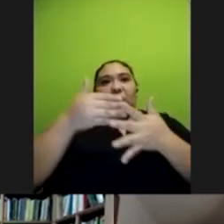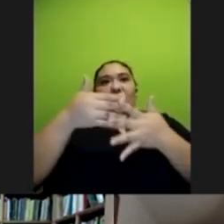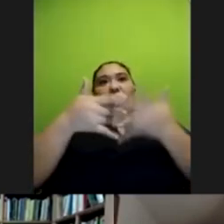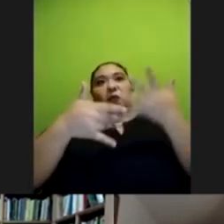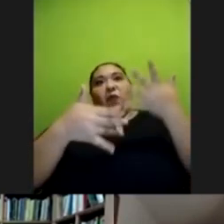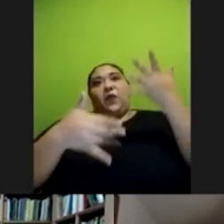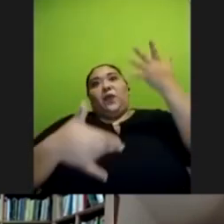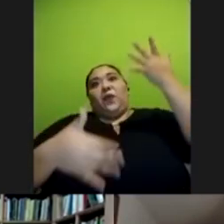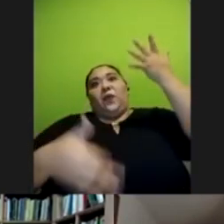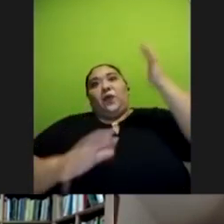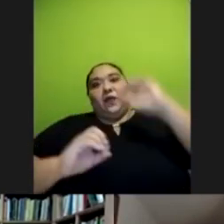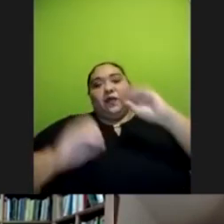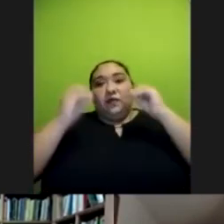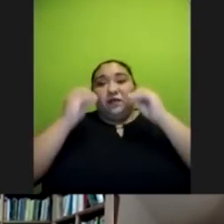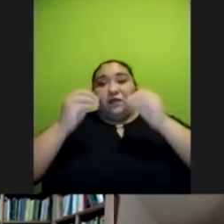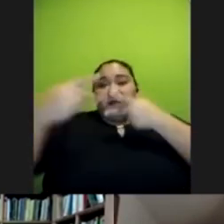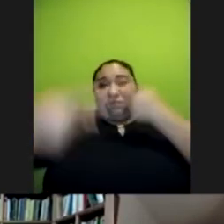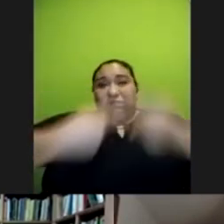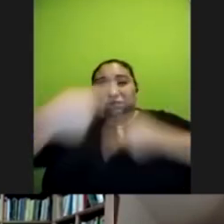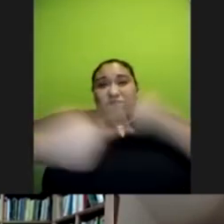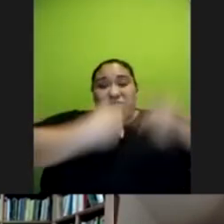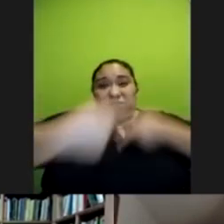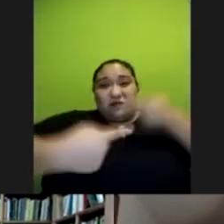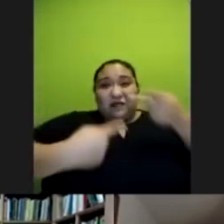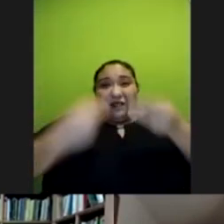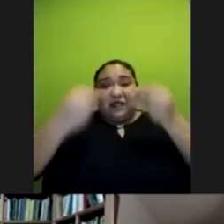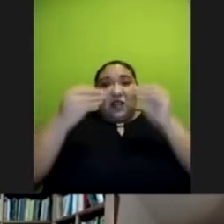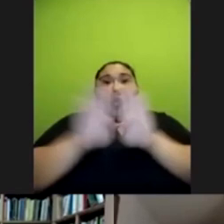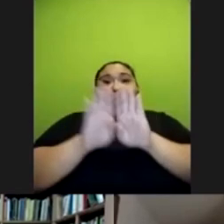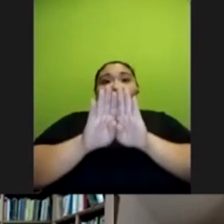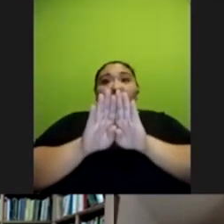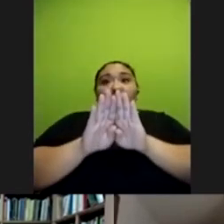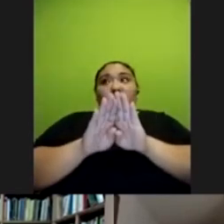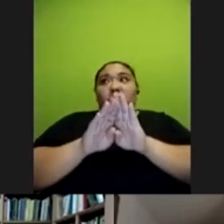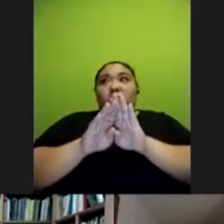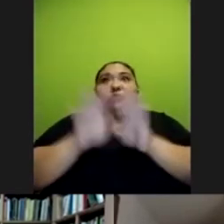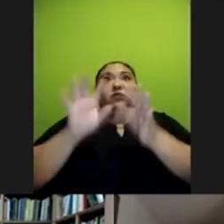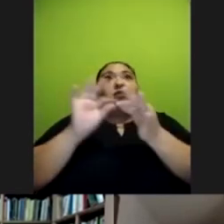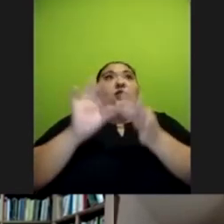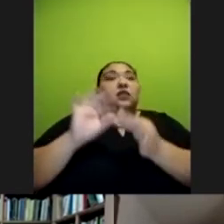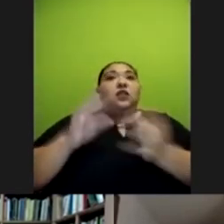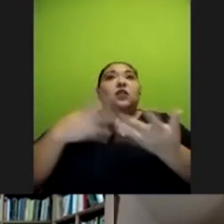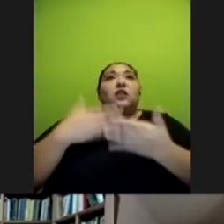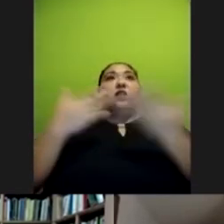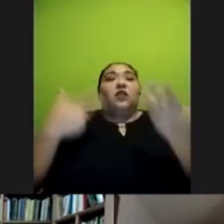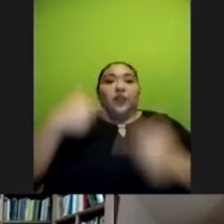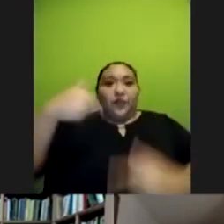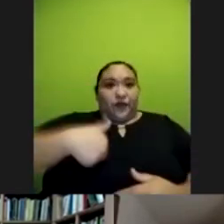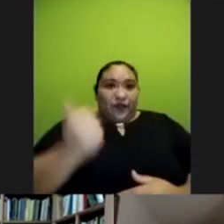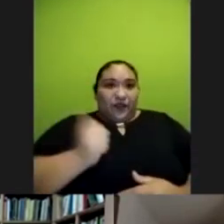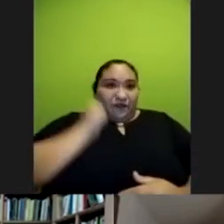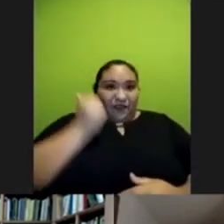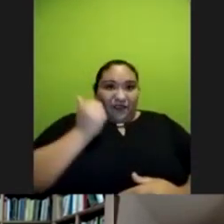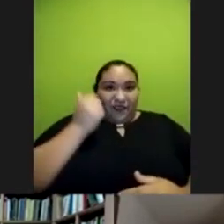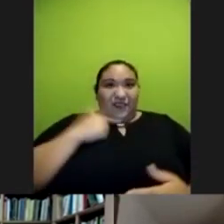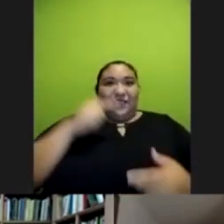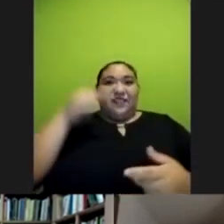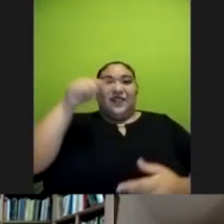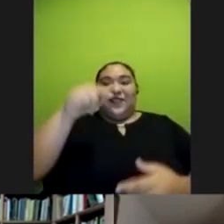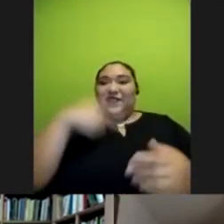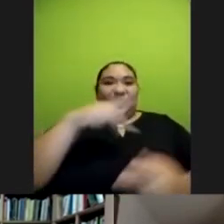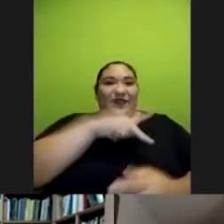aterrizamos son importantes y por eso les pediría, y aprovecho además que ustedes mismos lo han planteado,